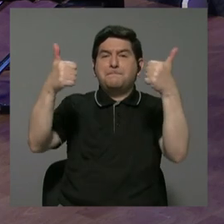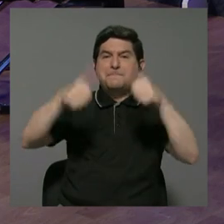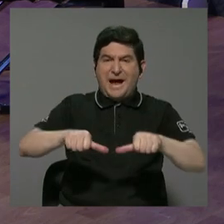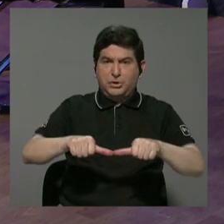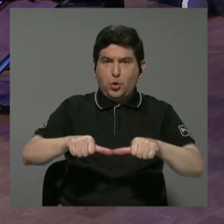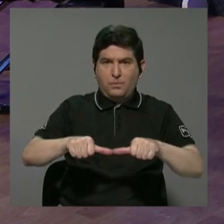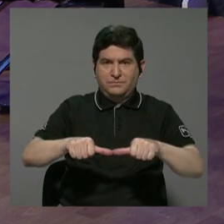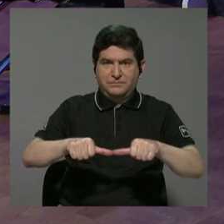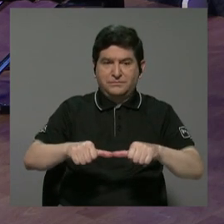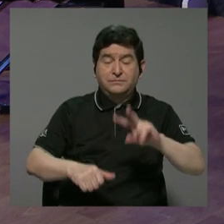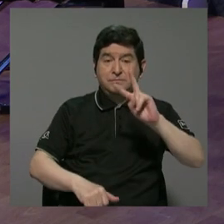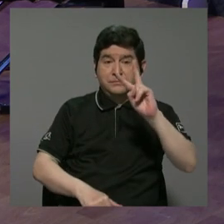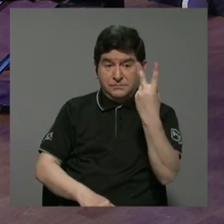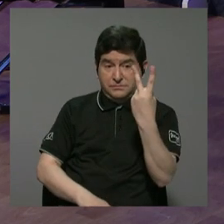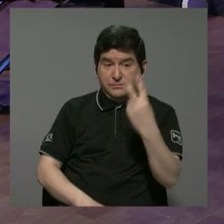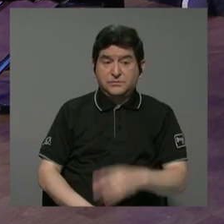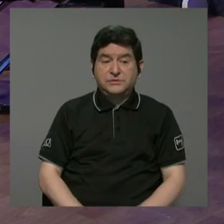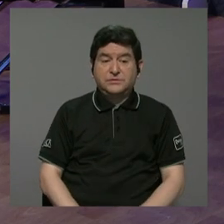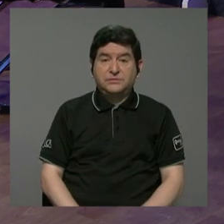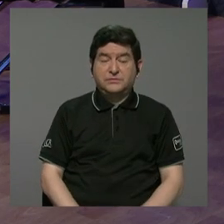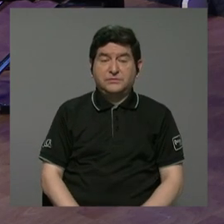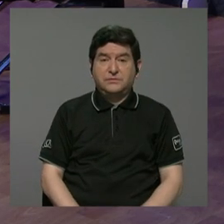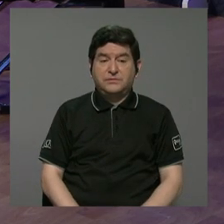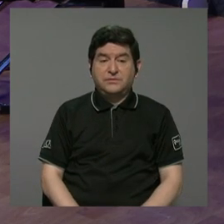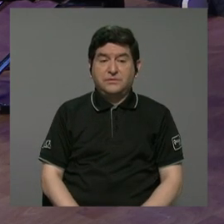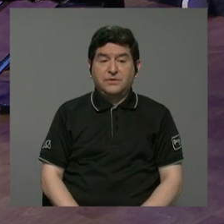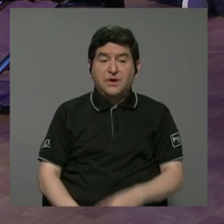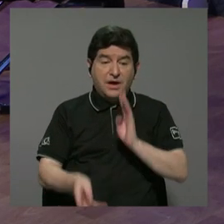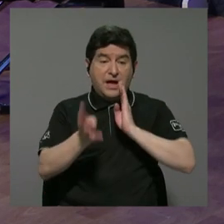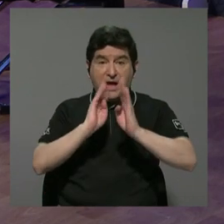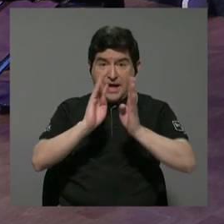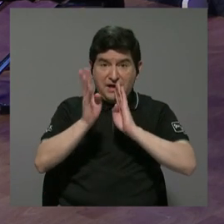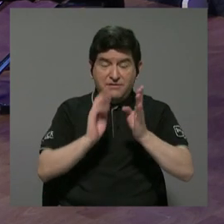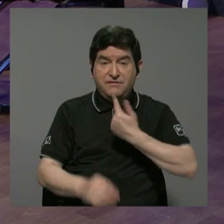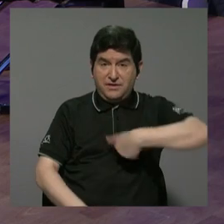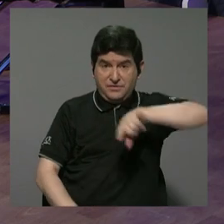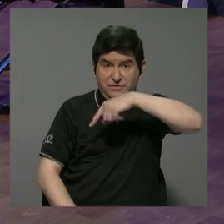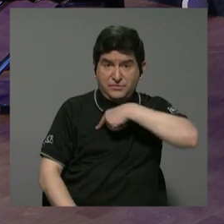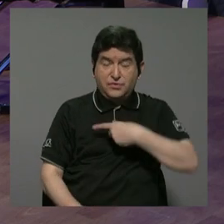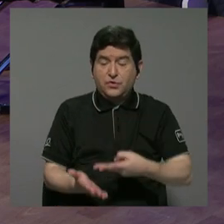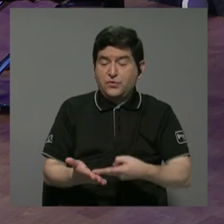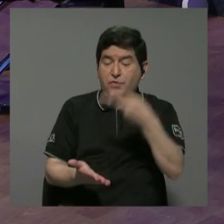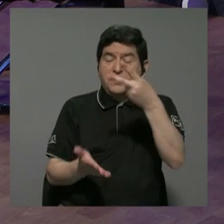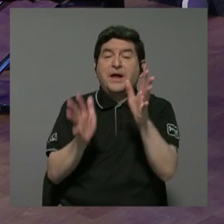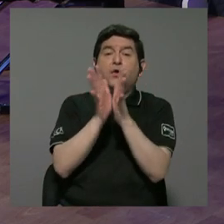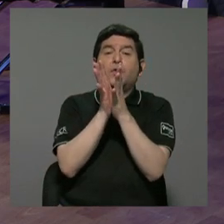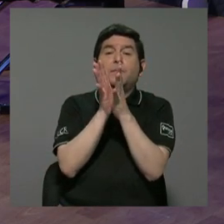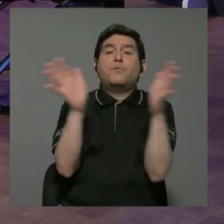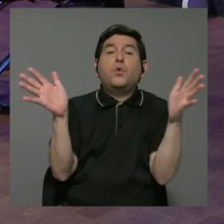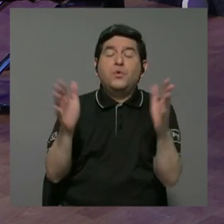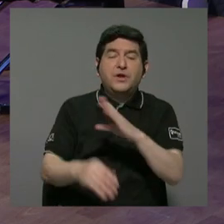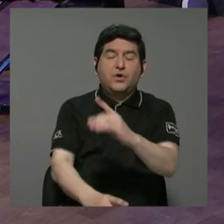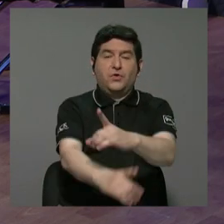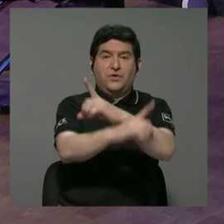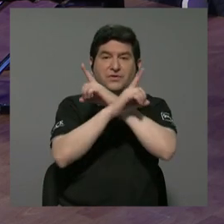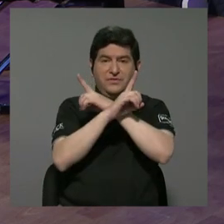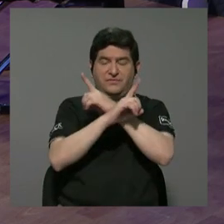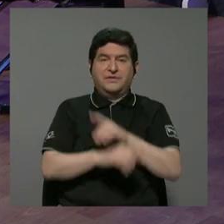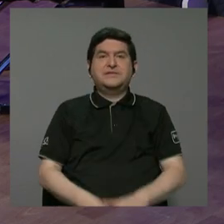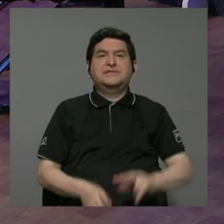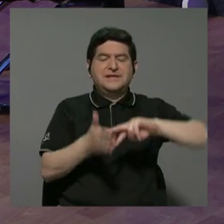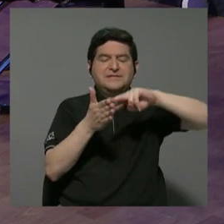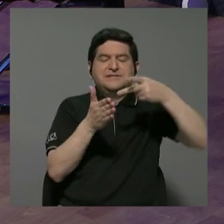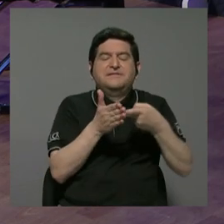el segundo tiene que ver justamente con algo que estamos conversando, que es sobre el valor de lo público y la defensa del sentido